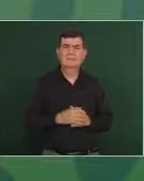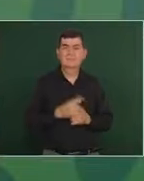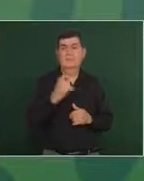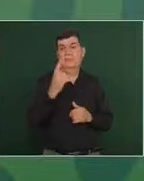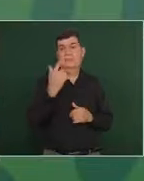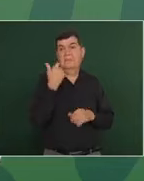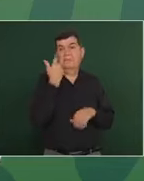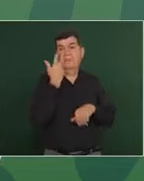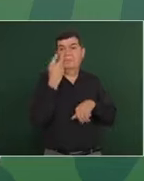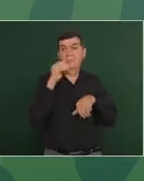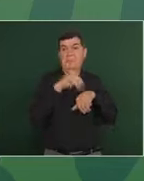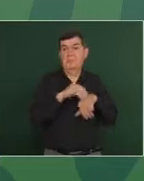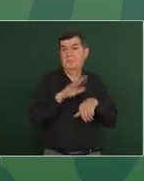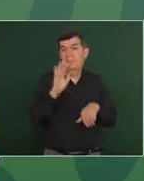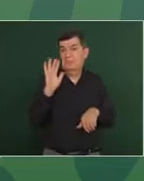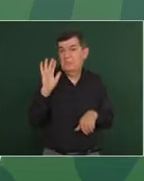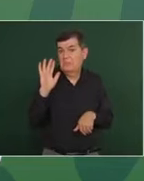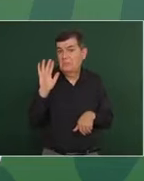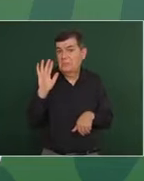Supuestamente